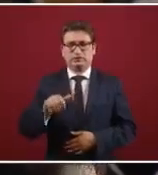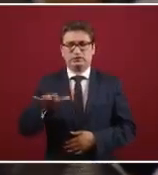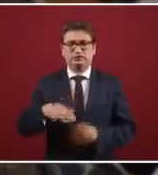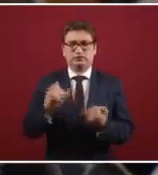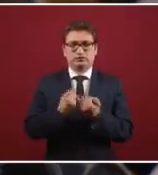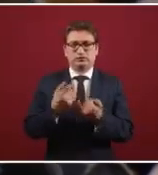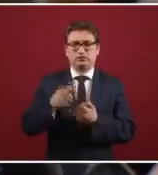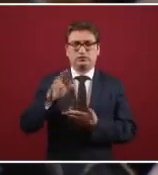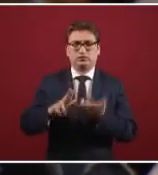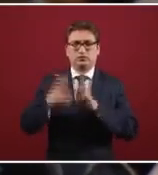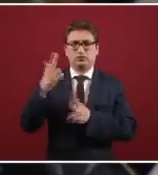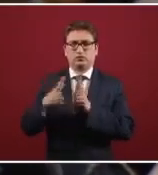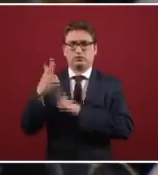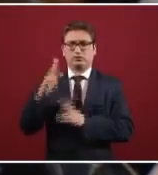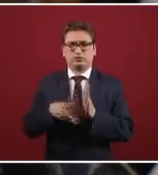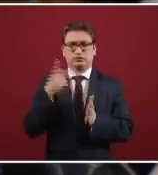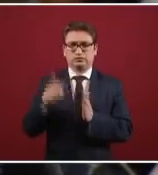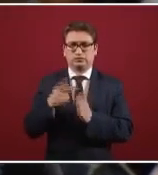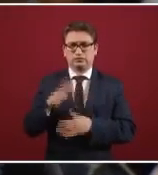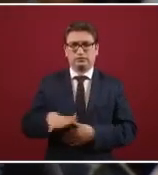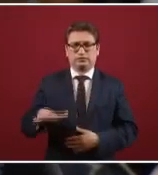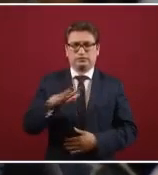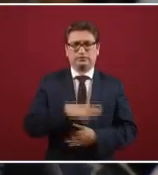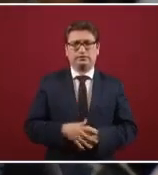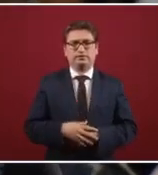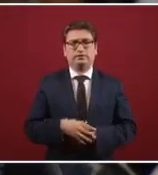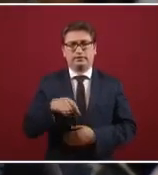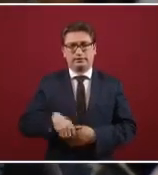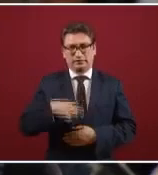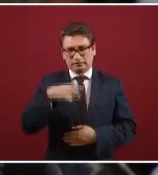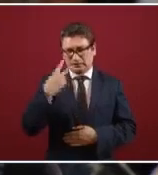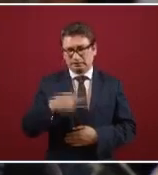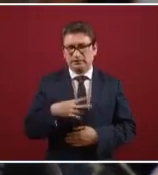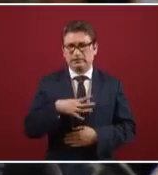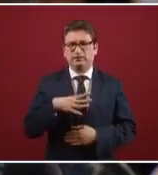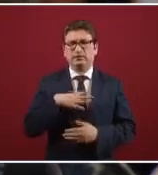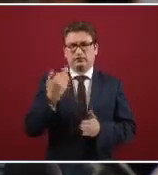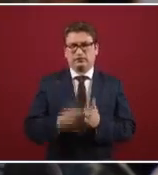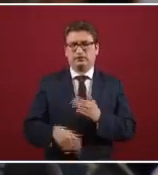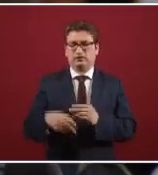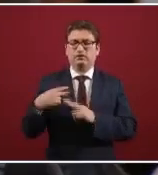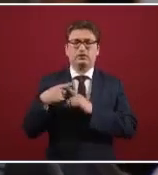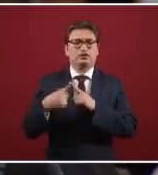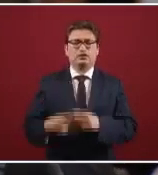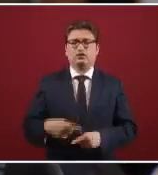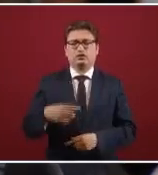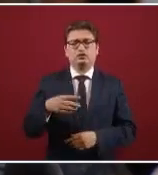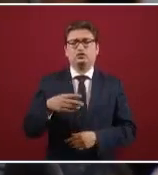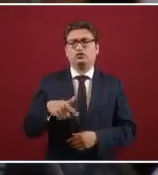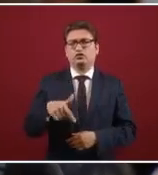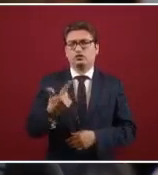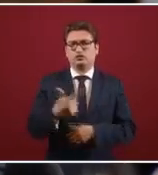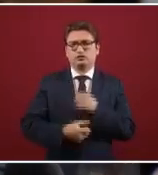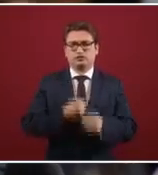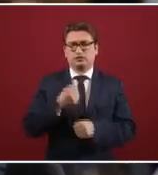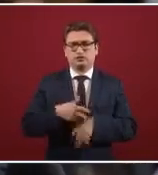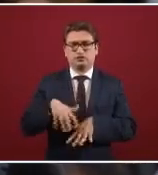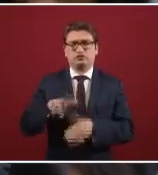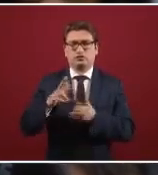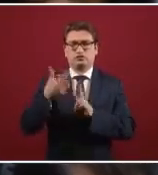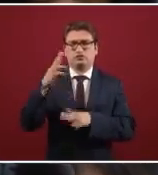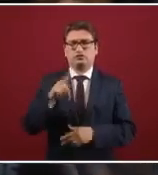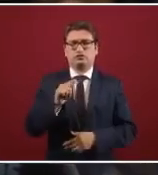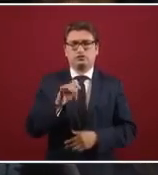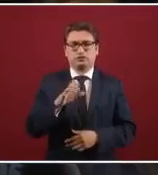las tres huelgas que hay en en este país todavía pendiente se están cumpliendo 12 años de estas huelgas las de